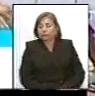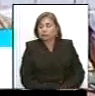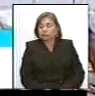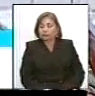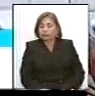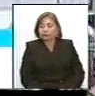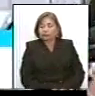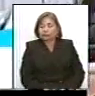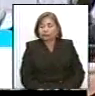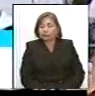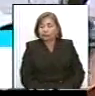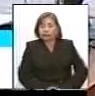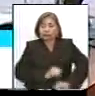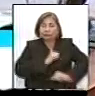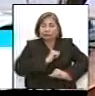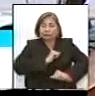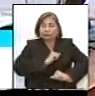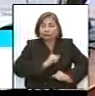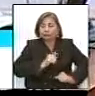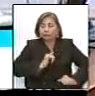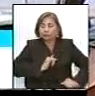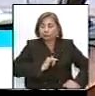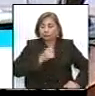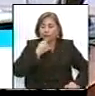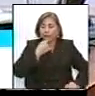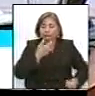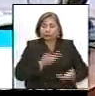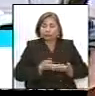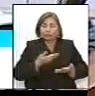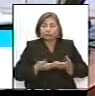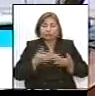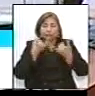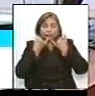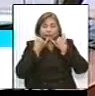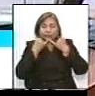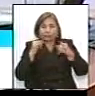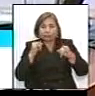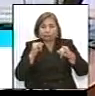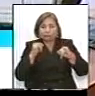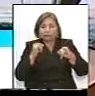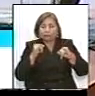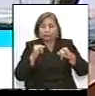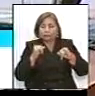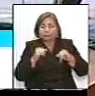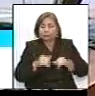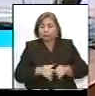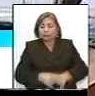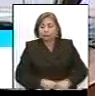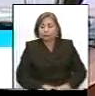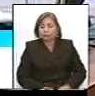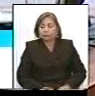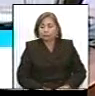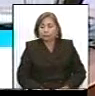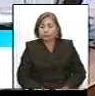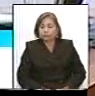este tipo de defensas? Yo simplemente me remito al informe. Me